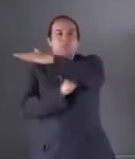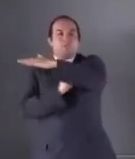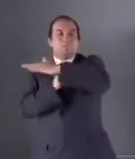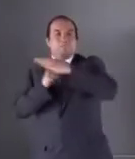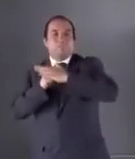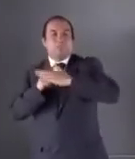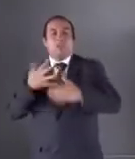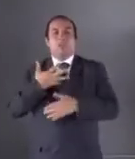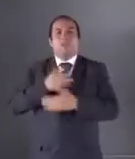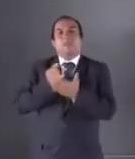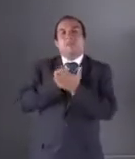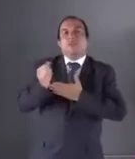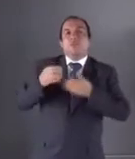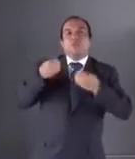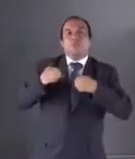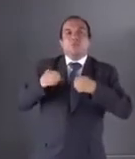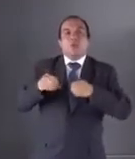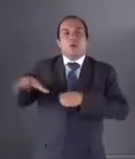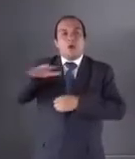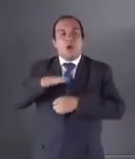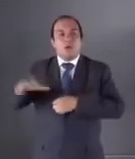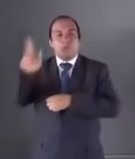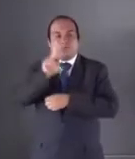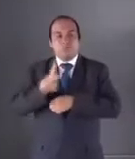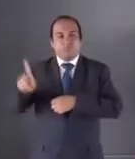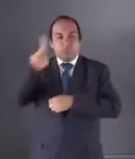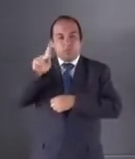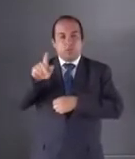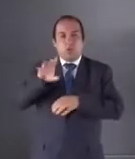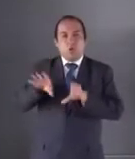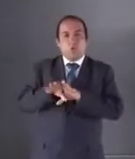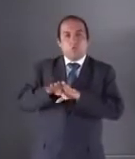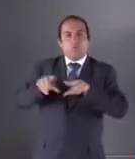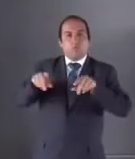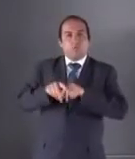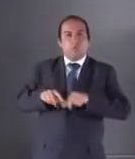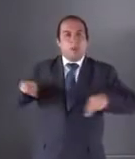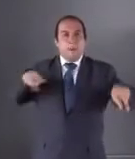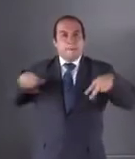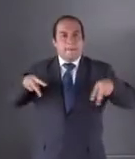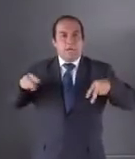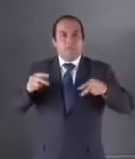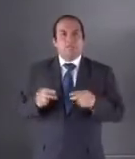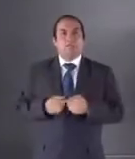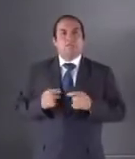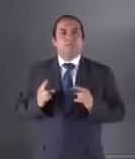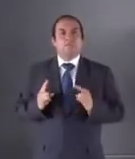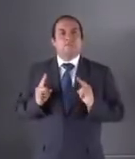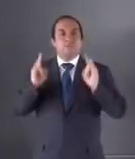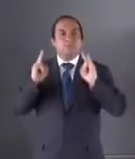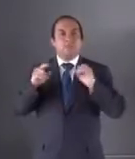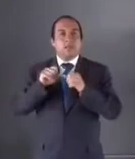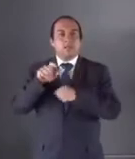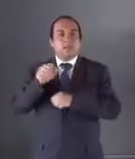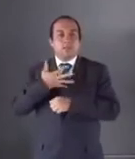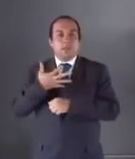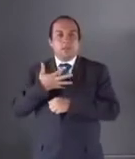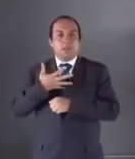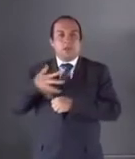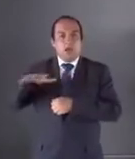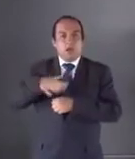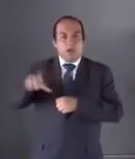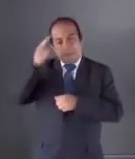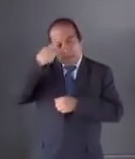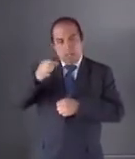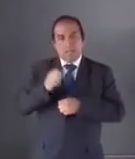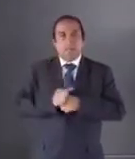decidió ocupar este espacio público también con canchas. Entonces, como ven, se tiene esta cancha que va a interactuar y que va a ser parte de las